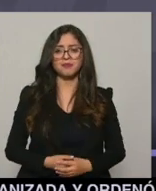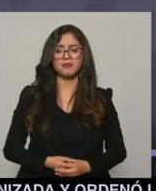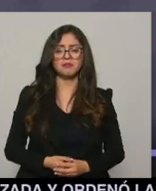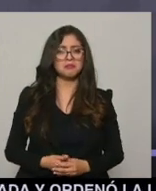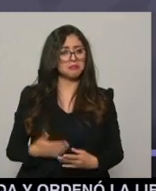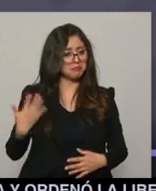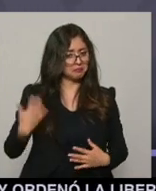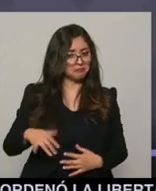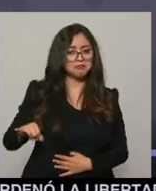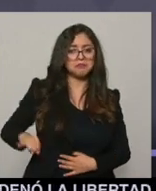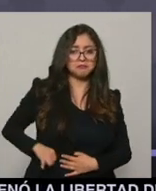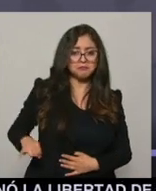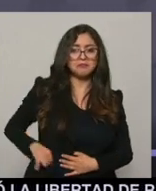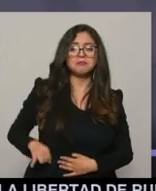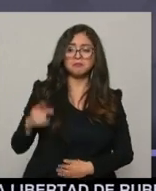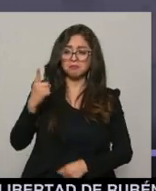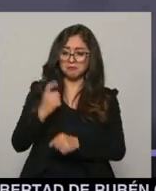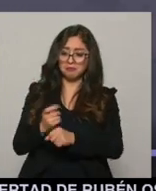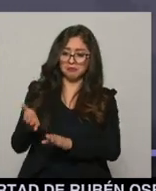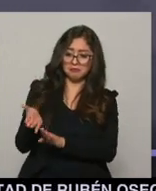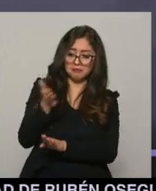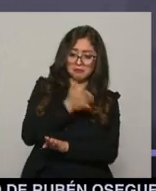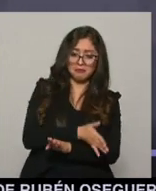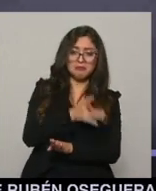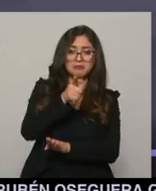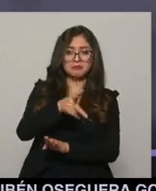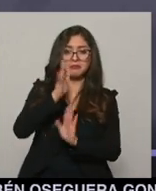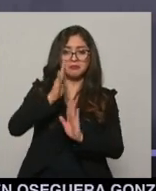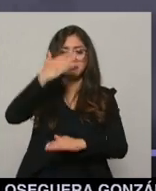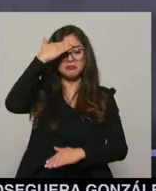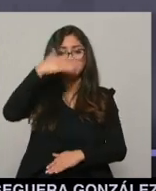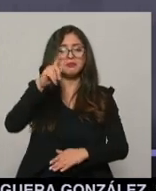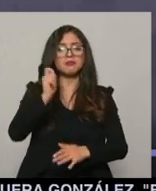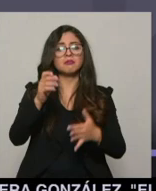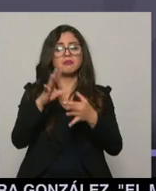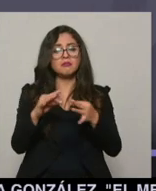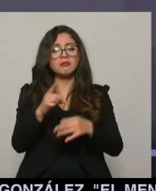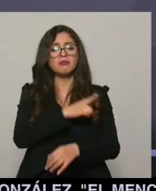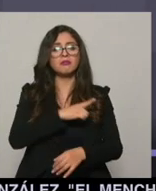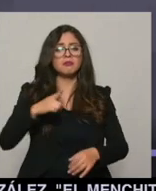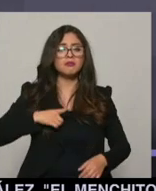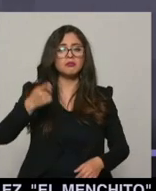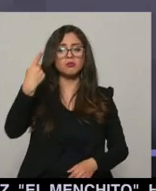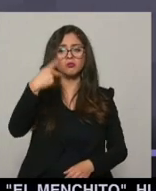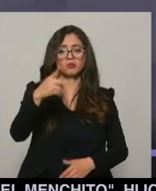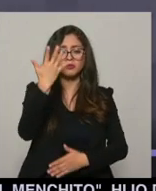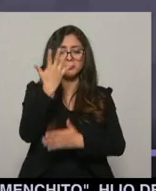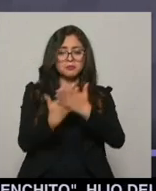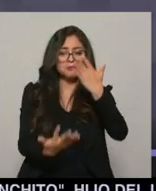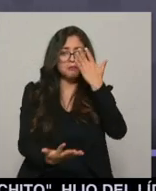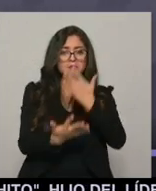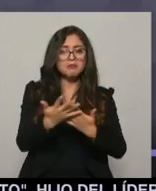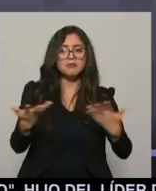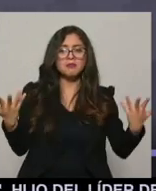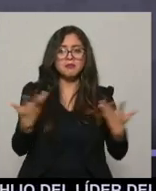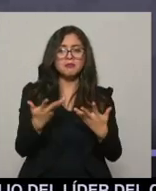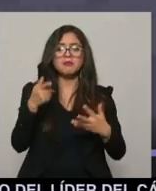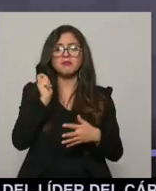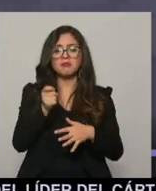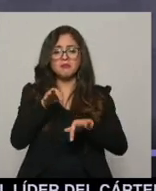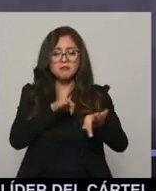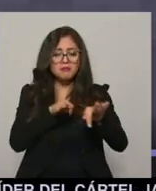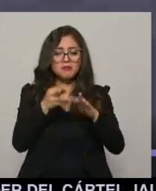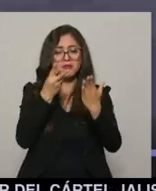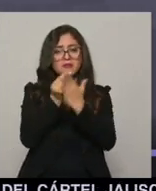ustedes ya tengan primero el diagnóstico, ya van a poder inmediatamente darse a la tarea con sus propias manos de estos trabajos de restauración. Ya